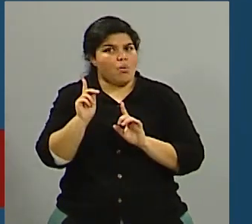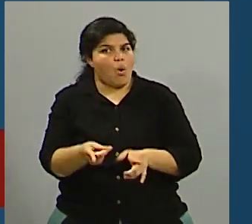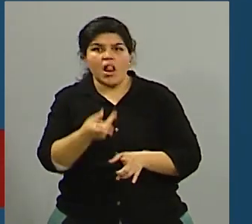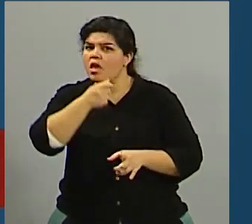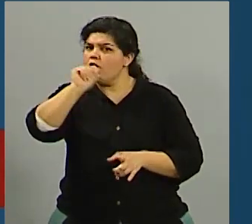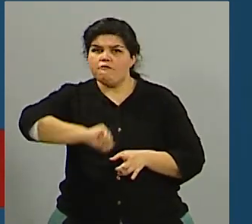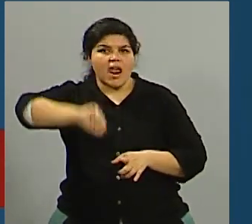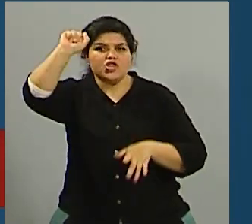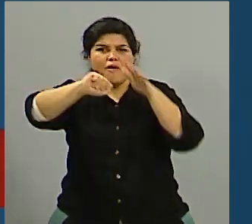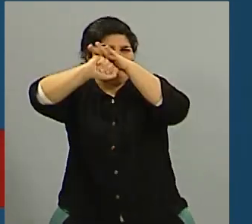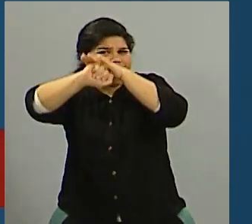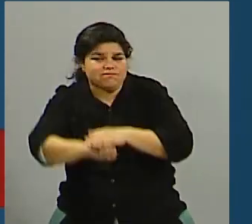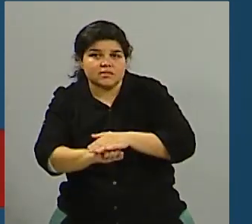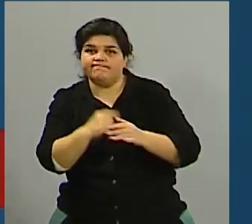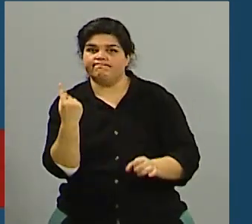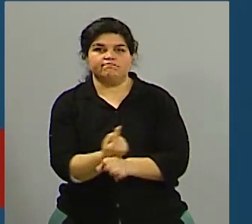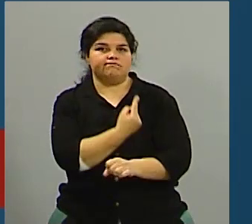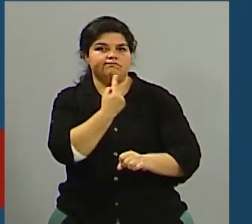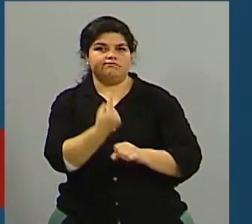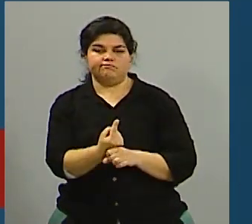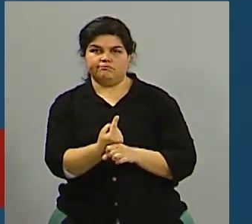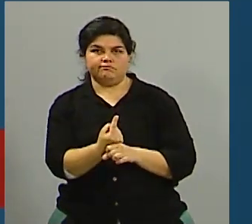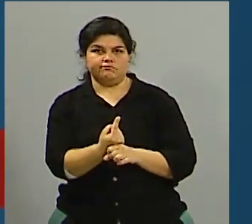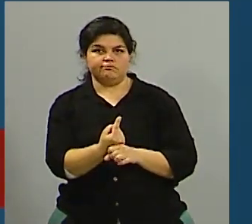Pero yo creo que no es lo mismo